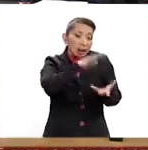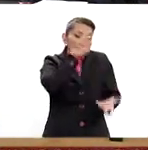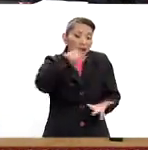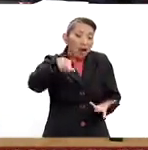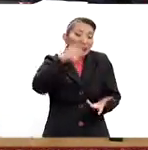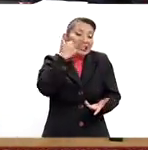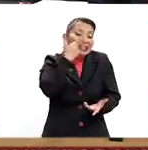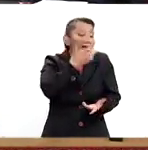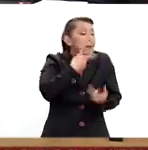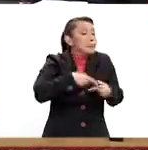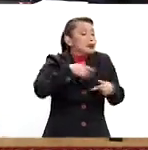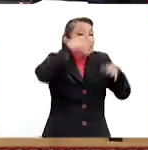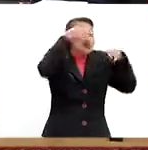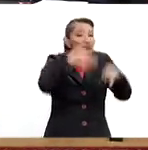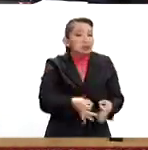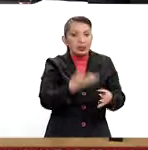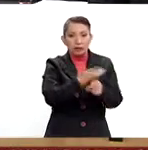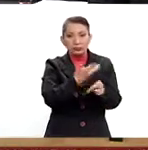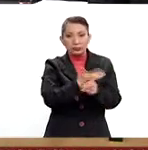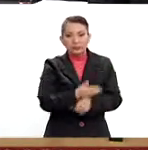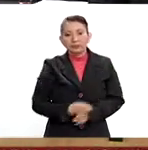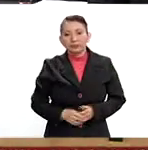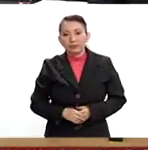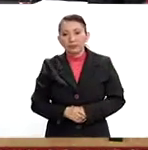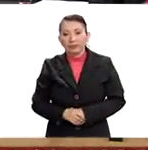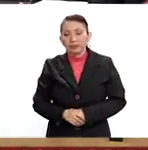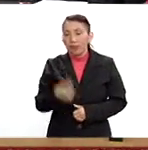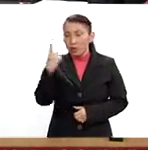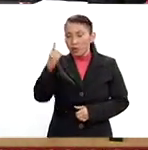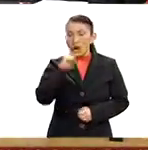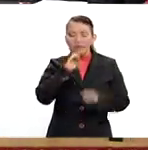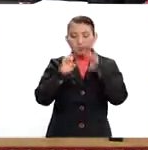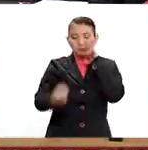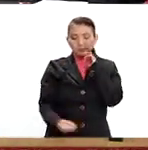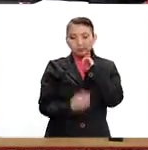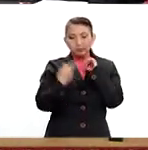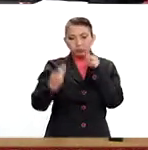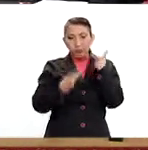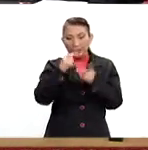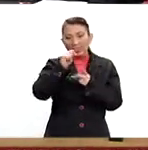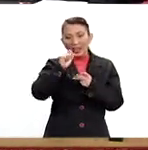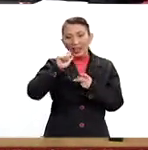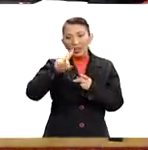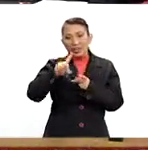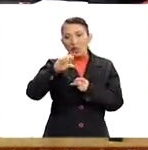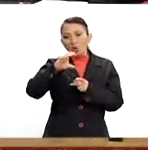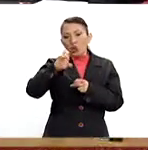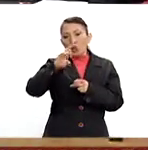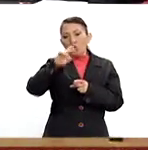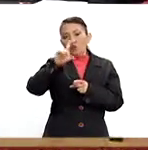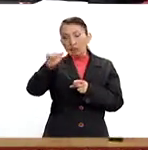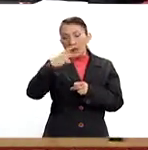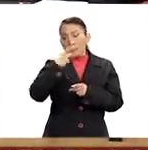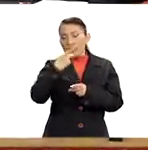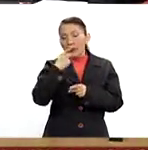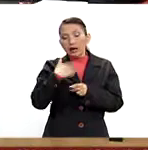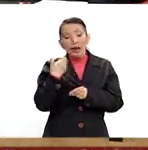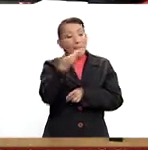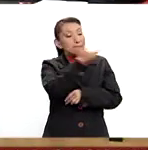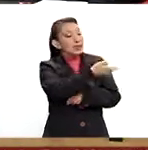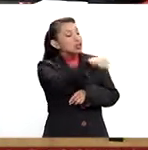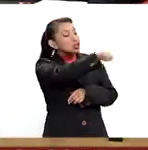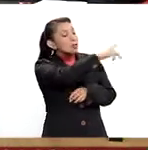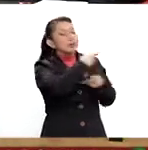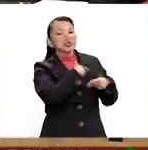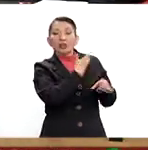y sobre lo que quiere la gente realmente en los Estados Unidos, ¿no? Hubo una conferencia esta semana de Ted Cruz, hablaba sobre lo que pidió el